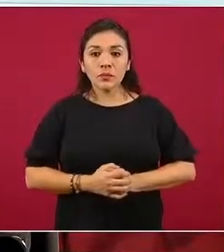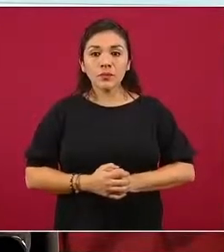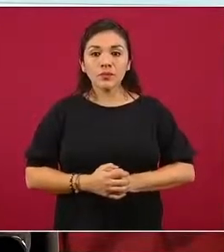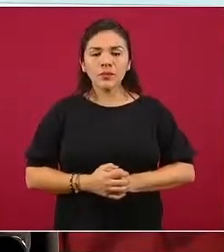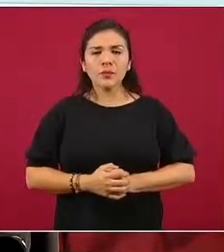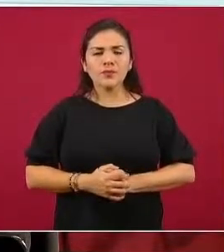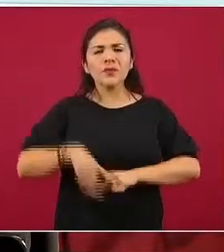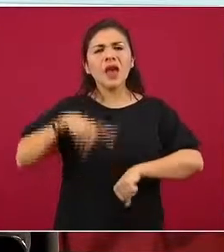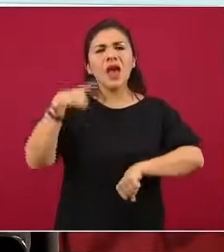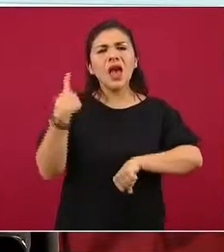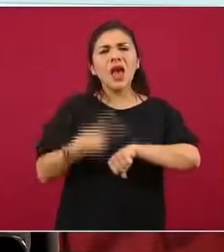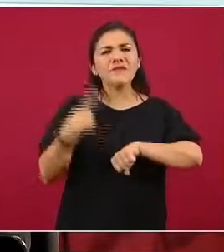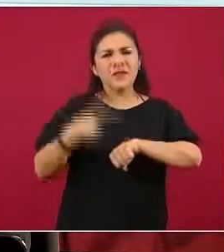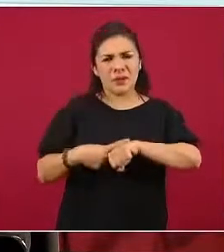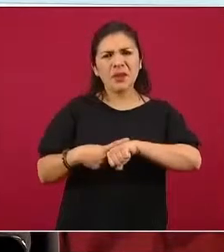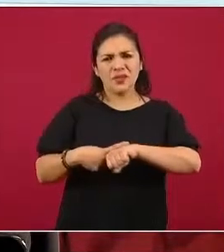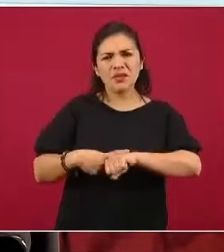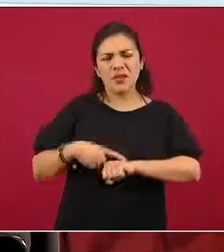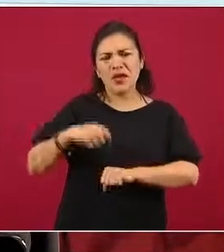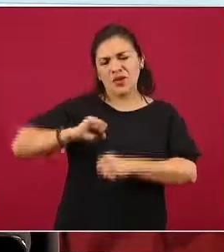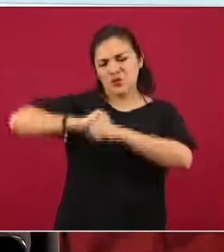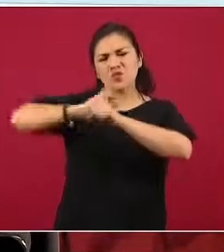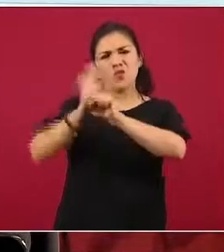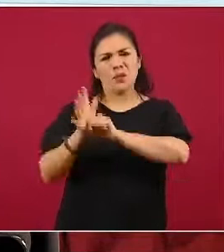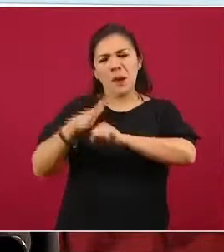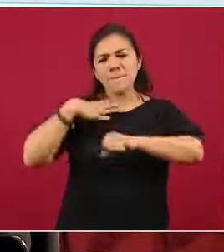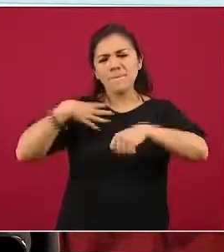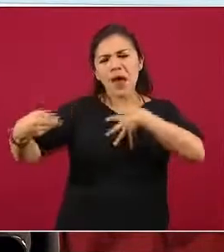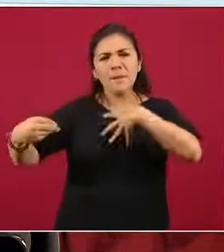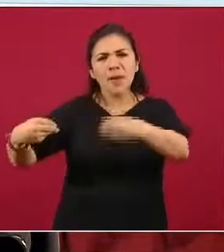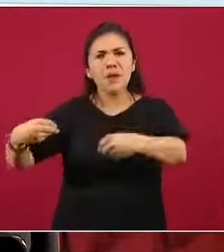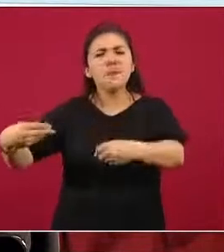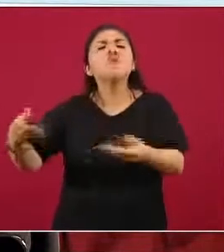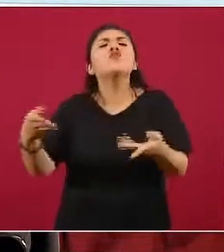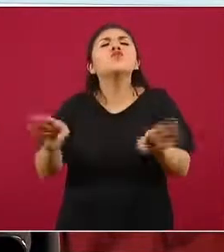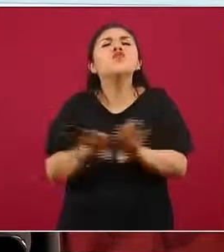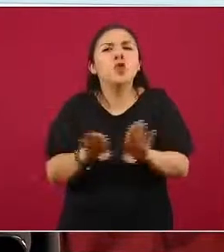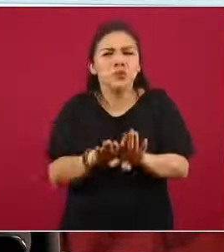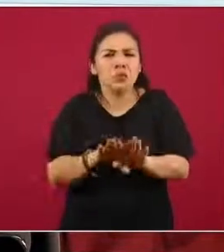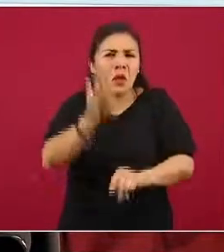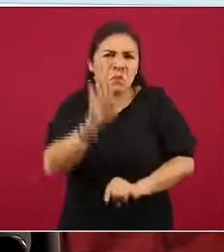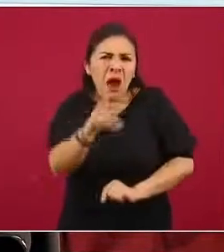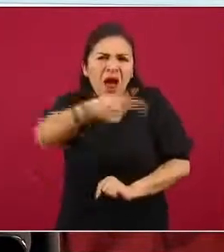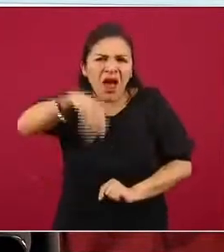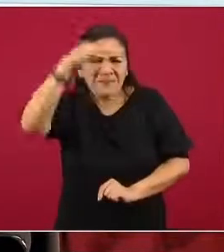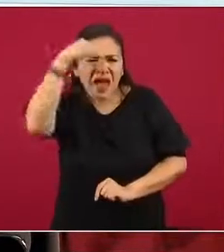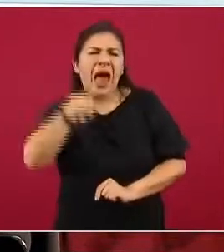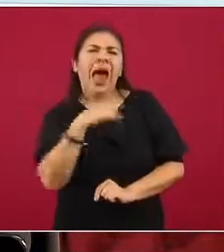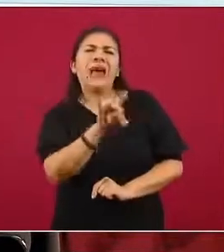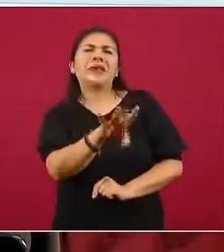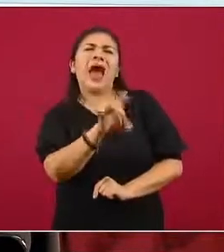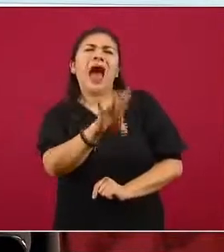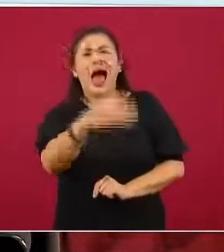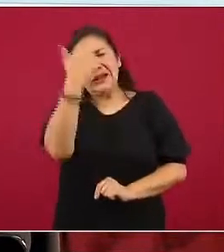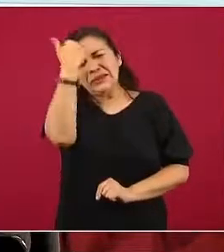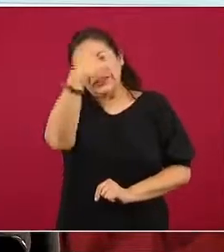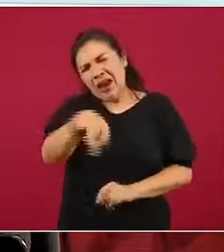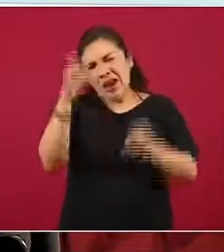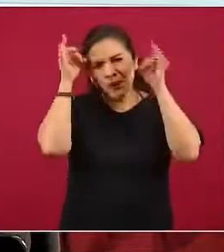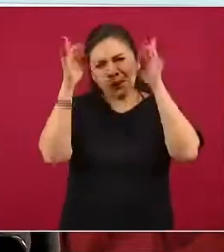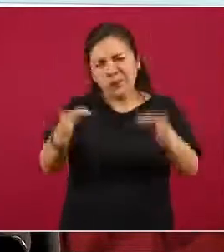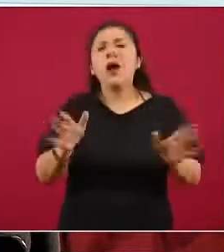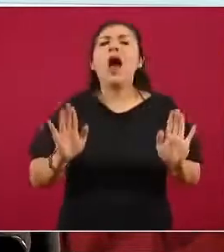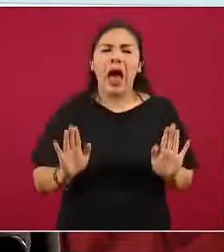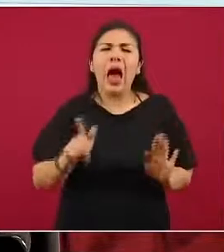¿Cómo se transmite entonces el virus de SARS-CoV-2? Podría parecer que ya lo sabemos y que para todas y todos nos es